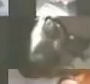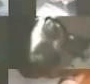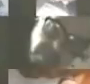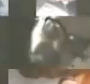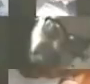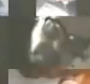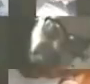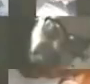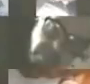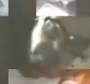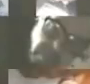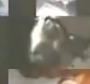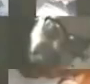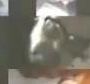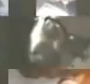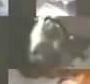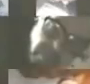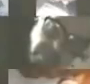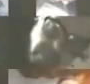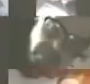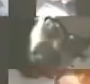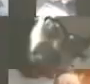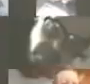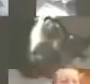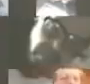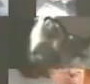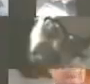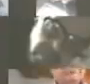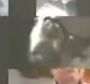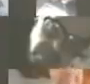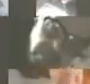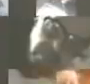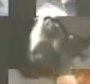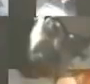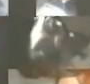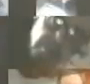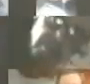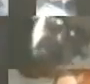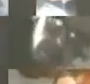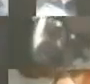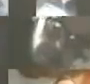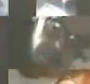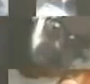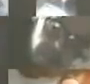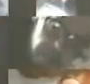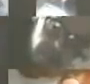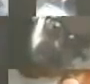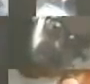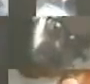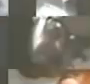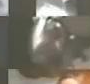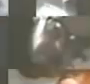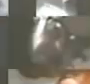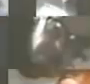todas elecciones locales, las van a ganar candidatos locales o a perder. Esas elecciones tienen que ser unas elecciones